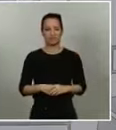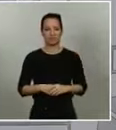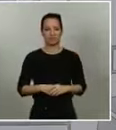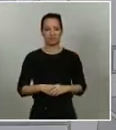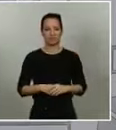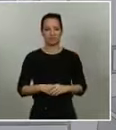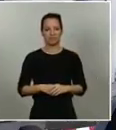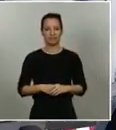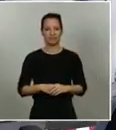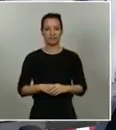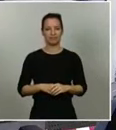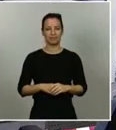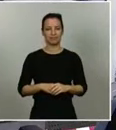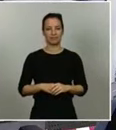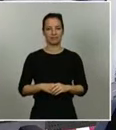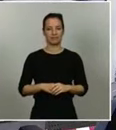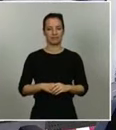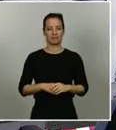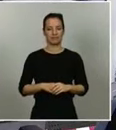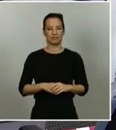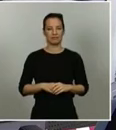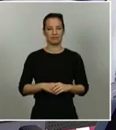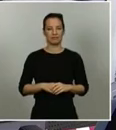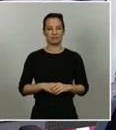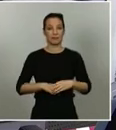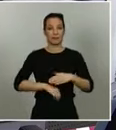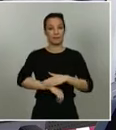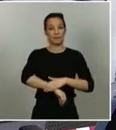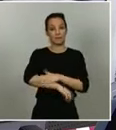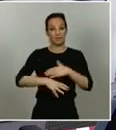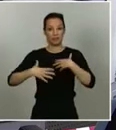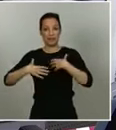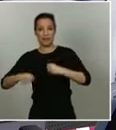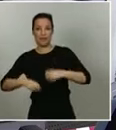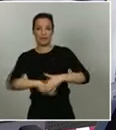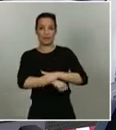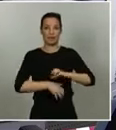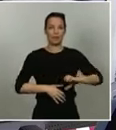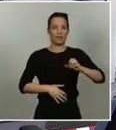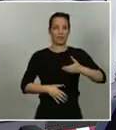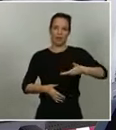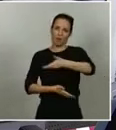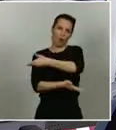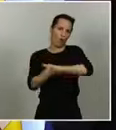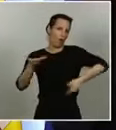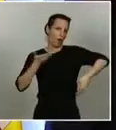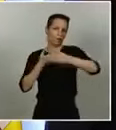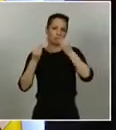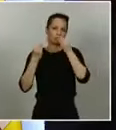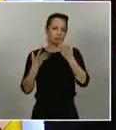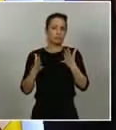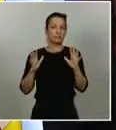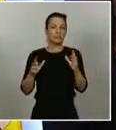Destaco también la colaboración entre los dos ministerios y, por supuesto, con todos los servicios de sanidad de las comunidades